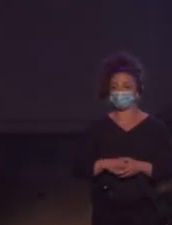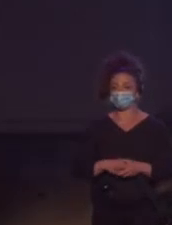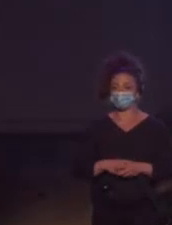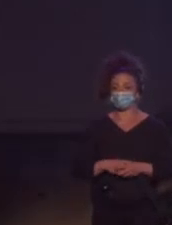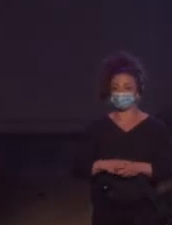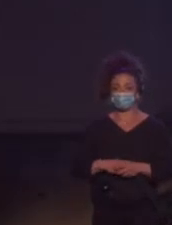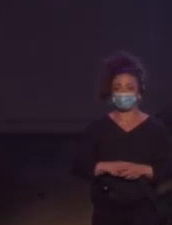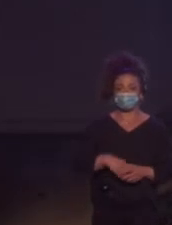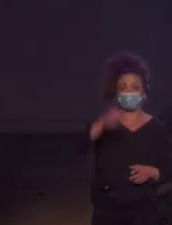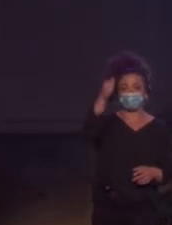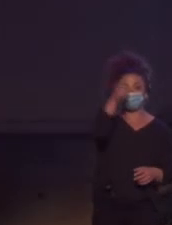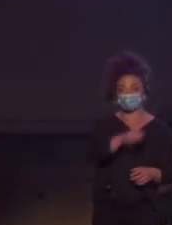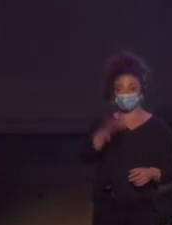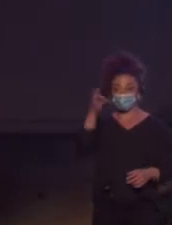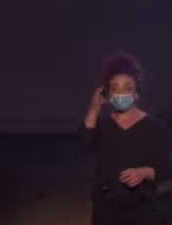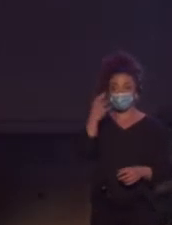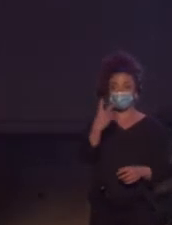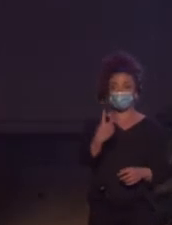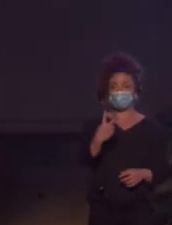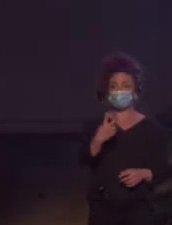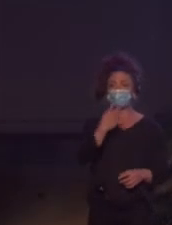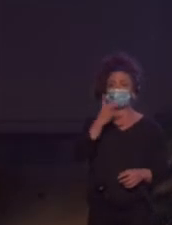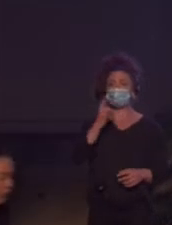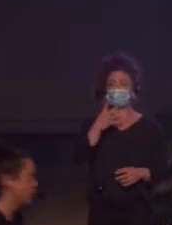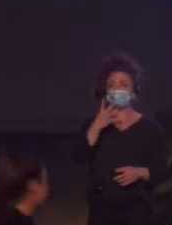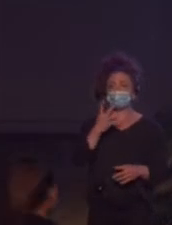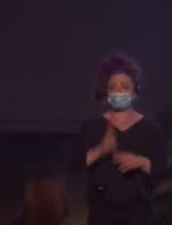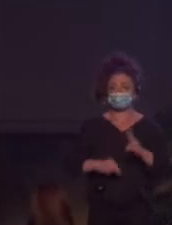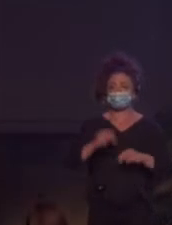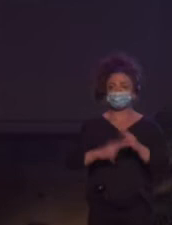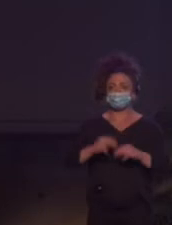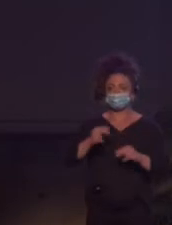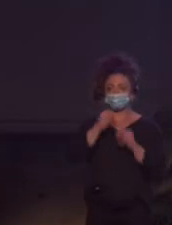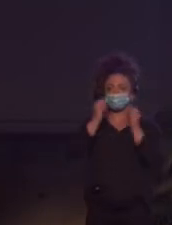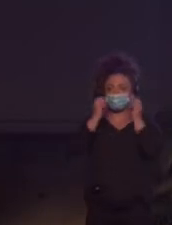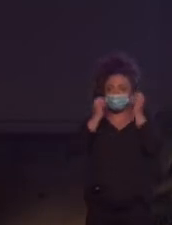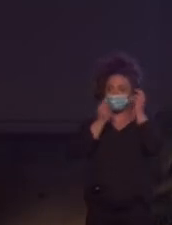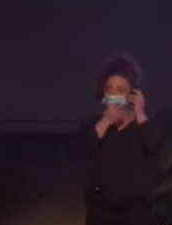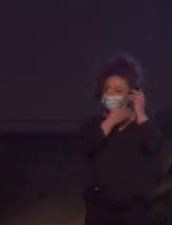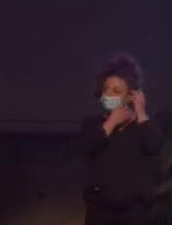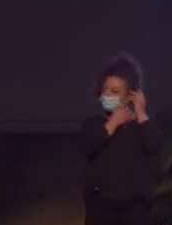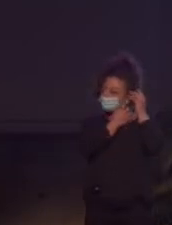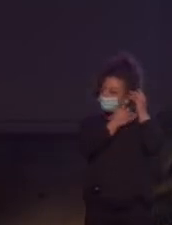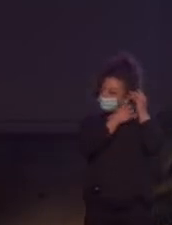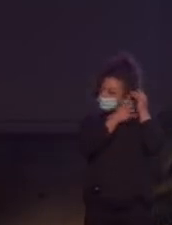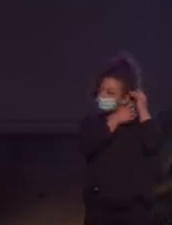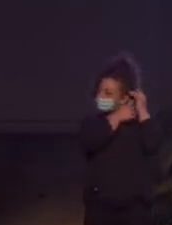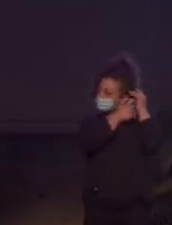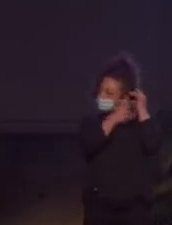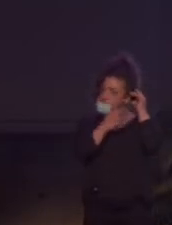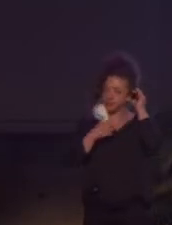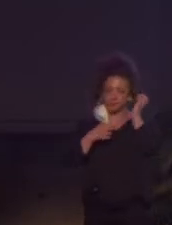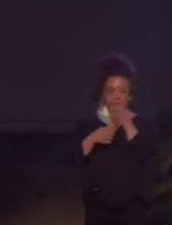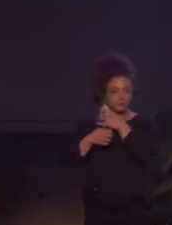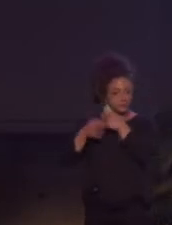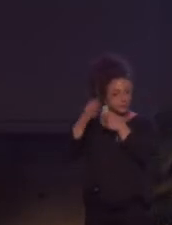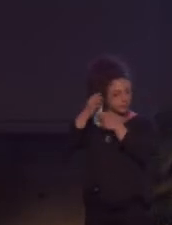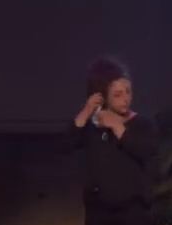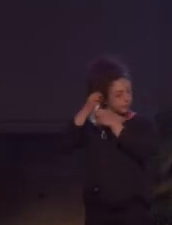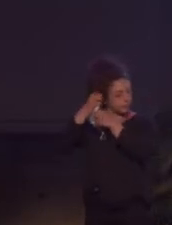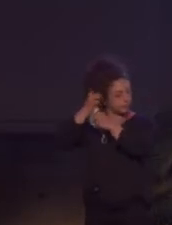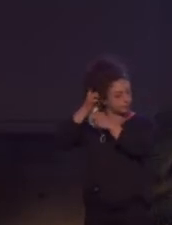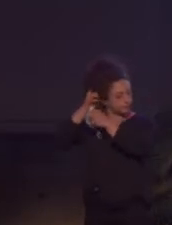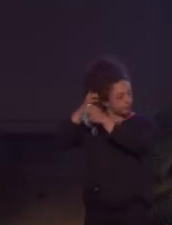está construido por el patriarcado para oprimirnos y que son categorías políticas, son categorías culturales, no